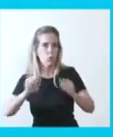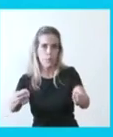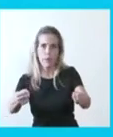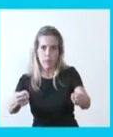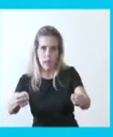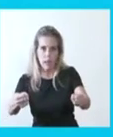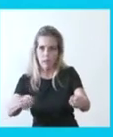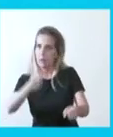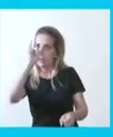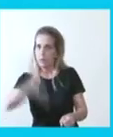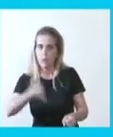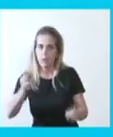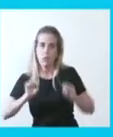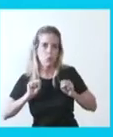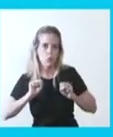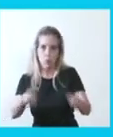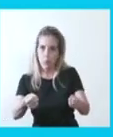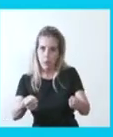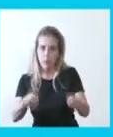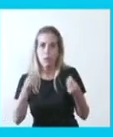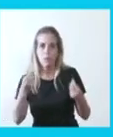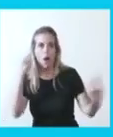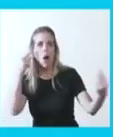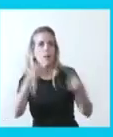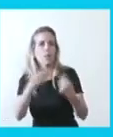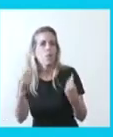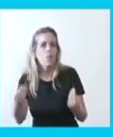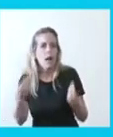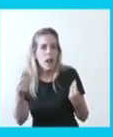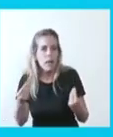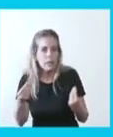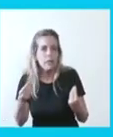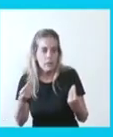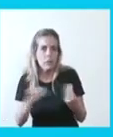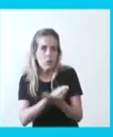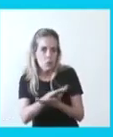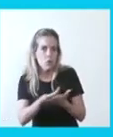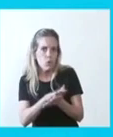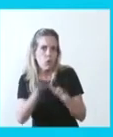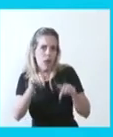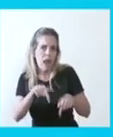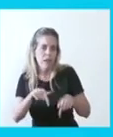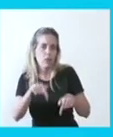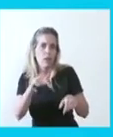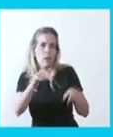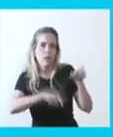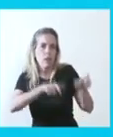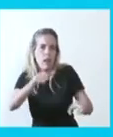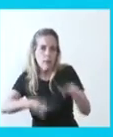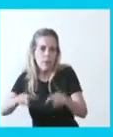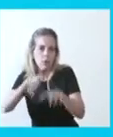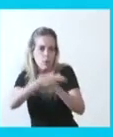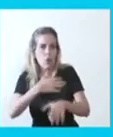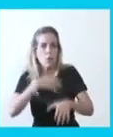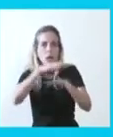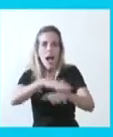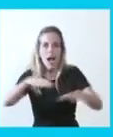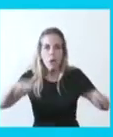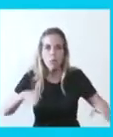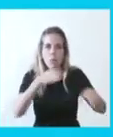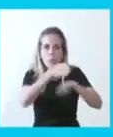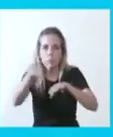Lo hacemos con el propósito de minimizar el tránsito de todos estos alumnos